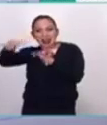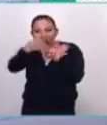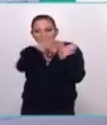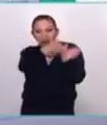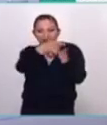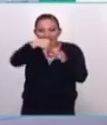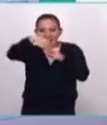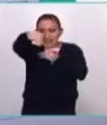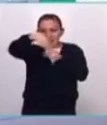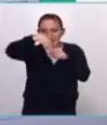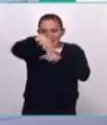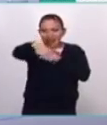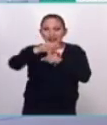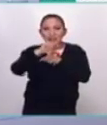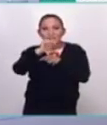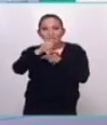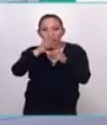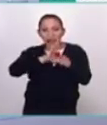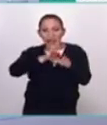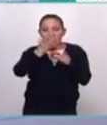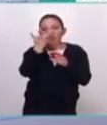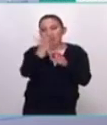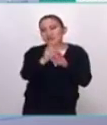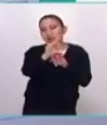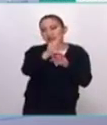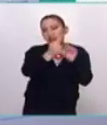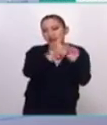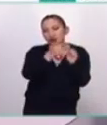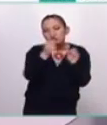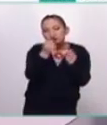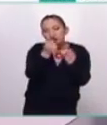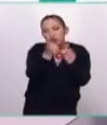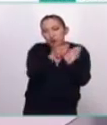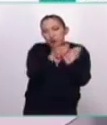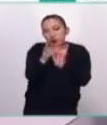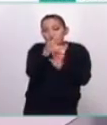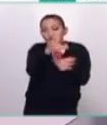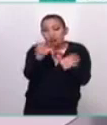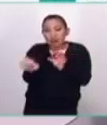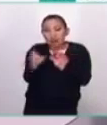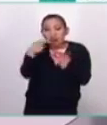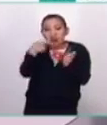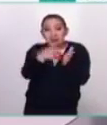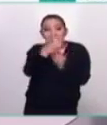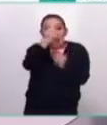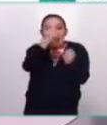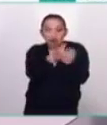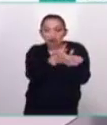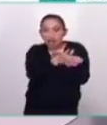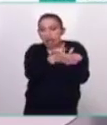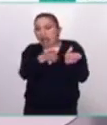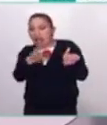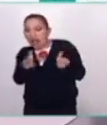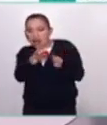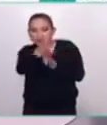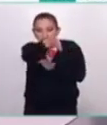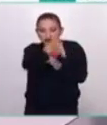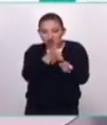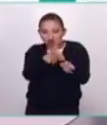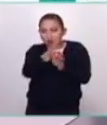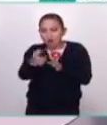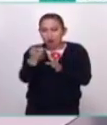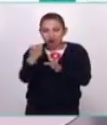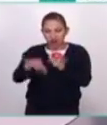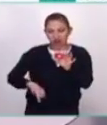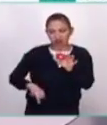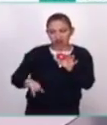cómo ha avanzado, se ha movido. Claro, en 10, 20 años no es mucho, pero hablar de 800,000 años sí ya es bastante, y por eso nos llama mucho